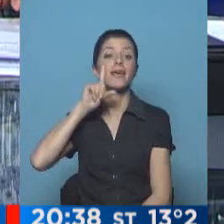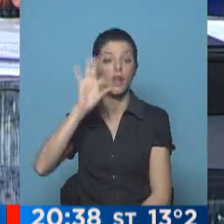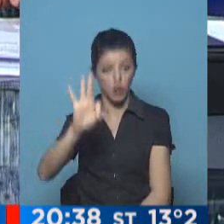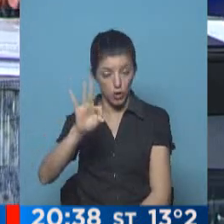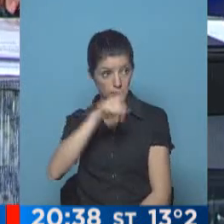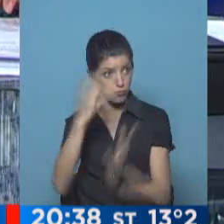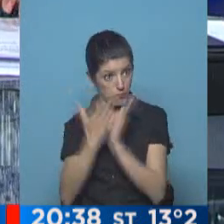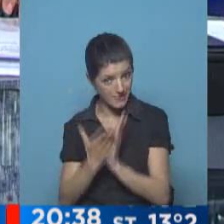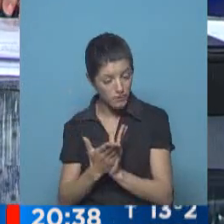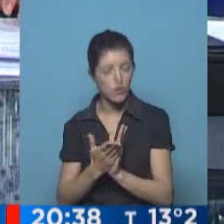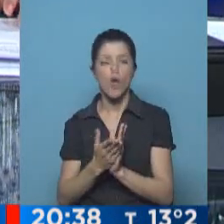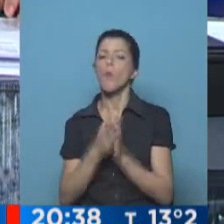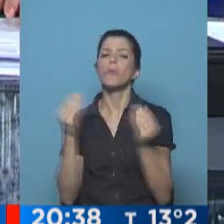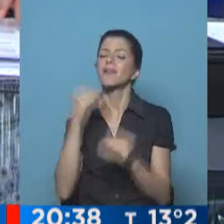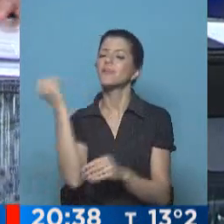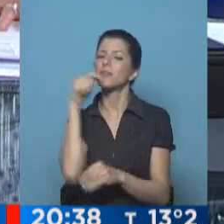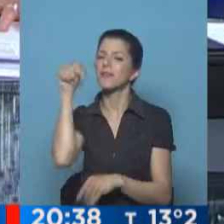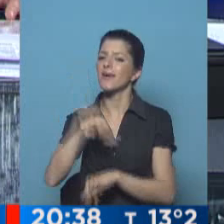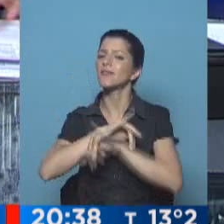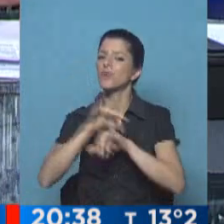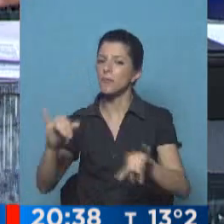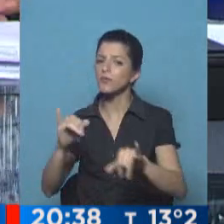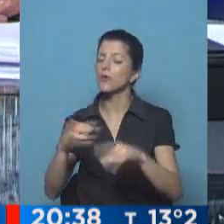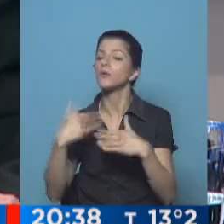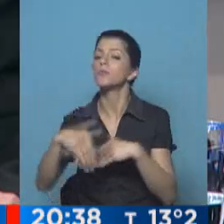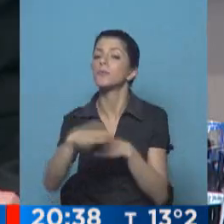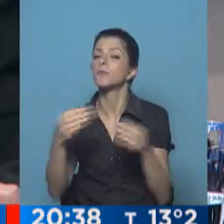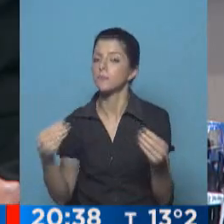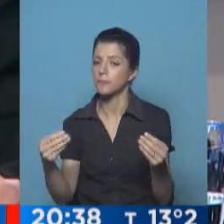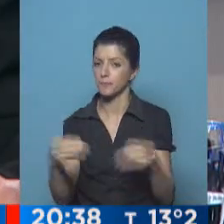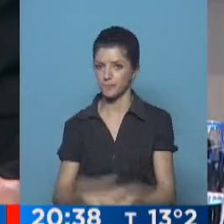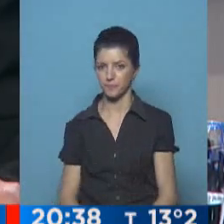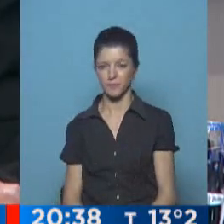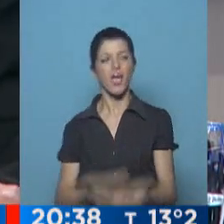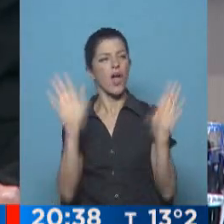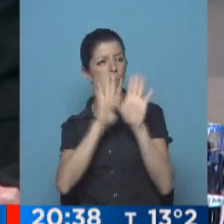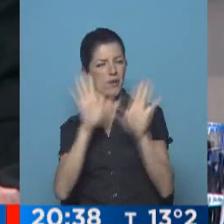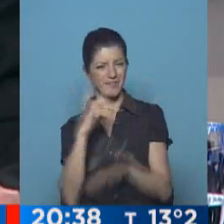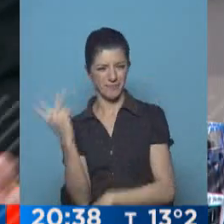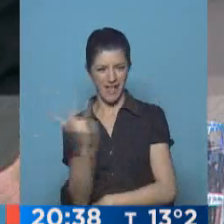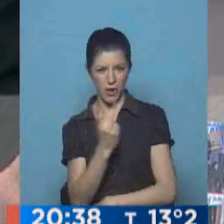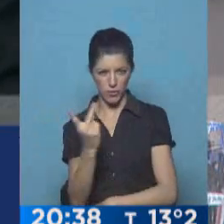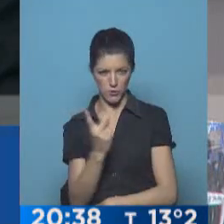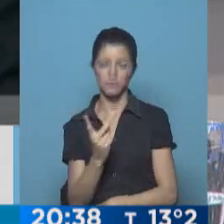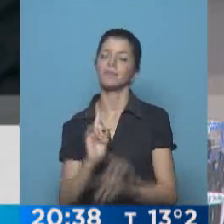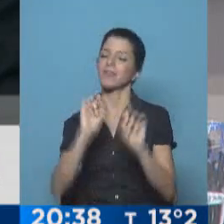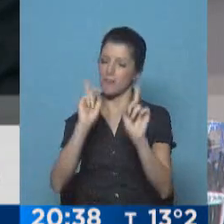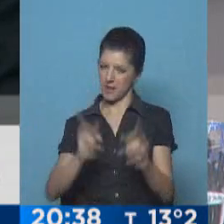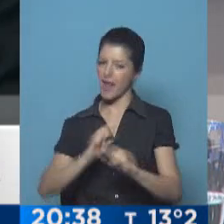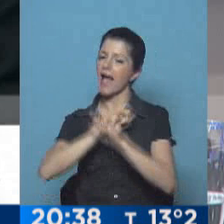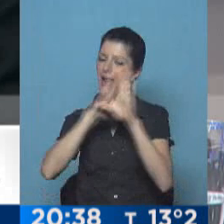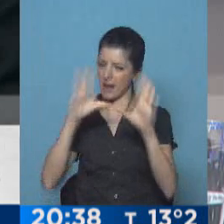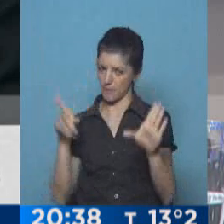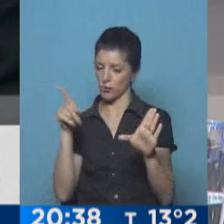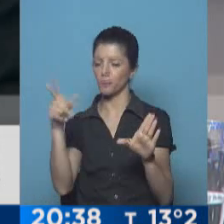eh cuán importante es todo esto y hasta dónde se puede llegar no Hola Fernando Cecilia también digamos que a lo que se